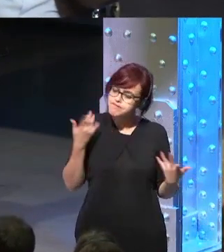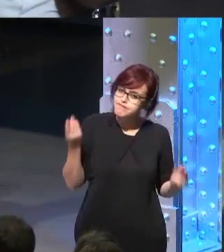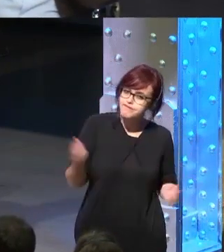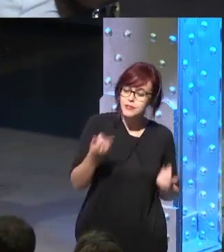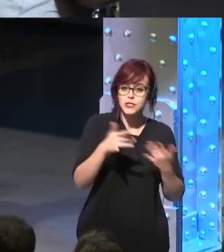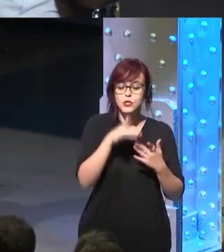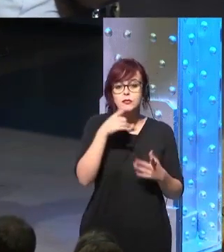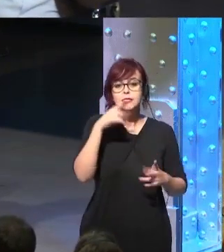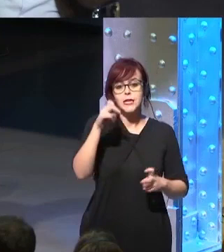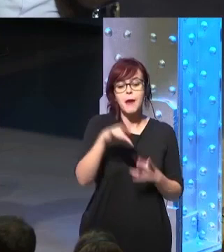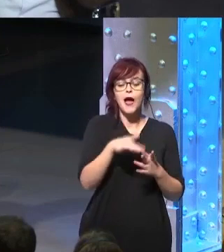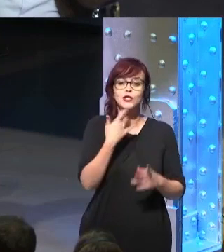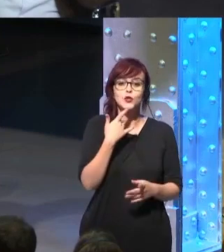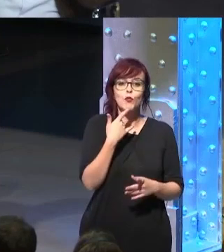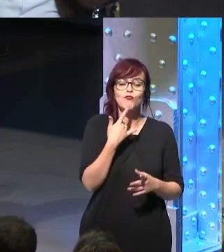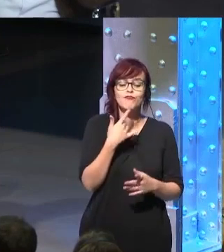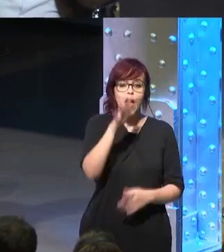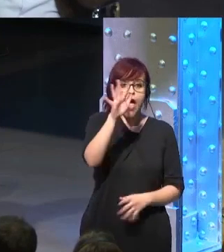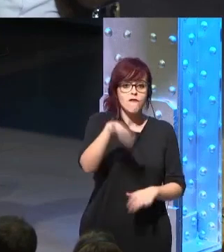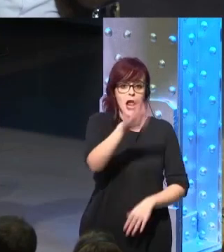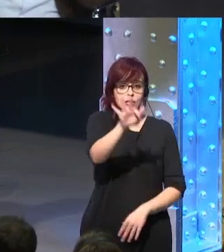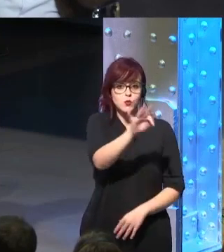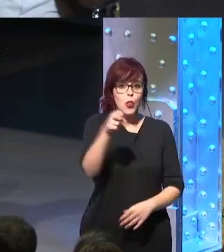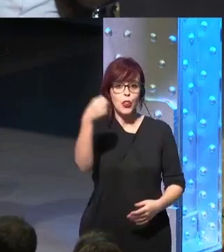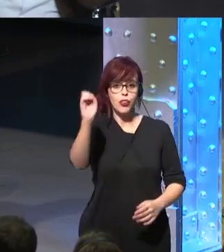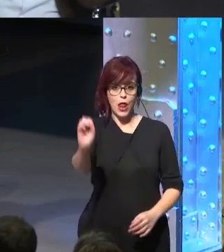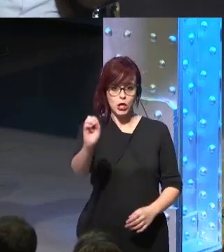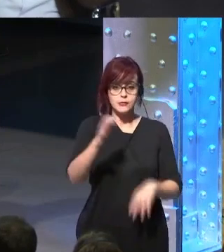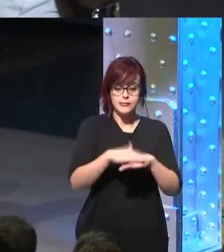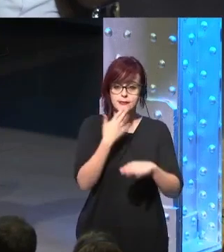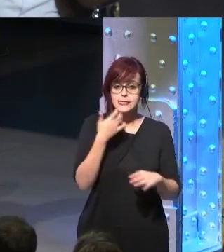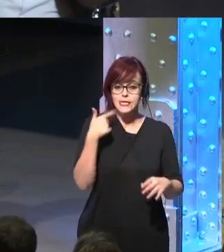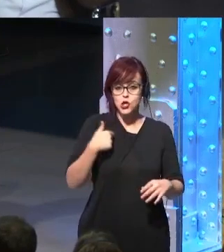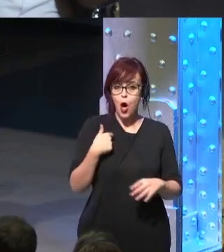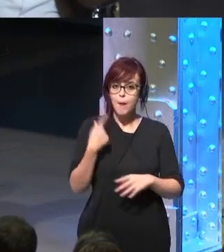aquí hay un juego de suma cero, que es que si yo lo tengo, tú no lo tienes.